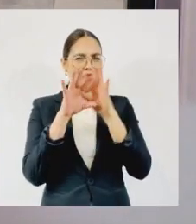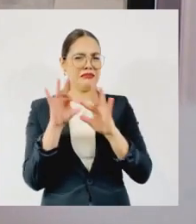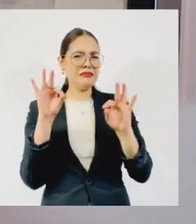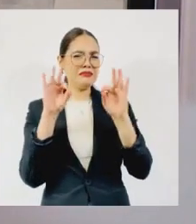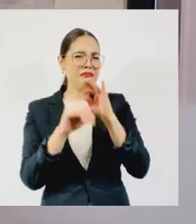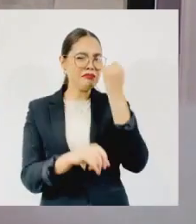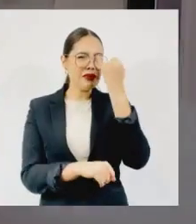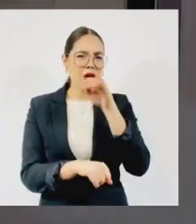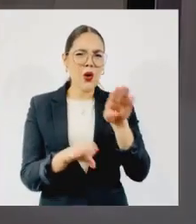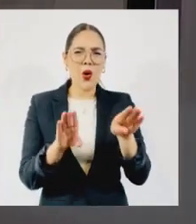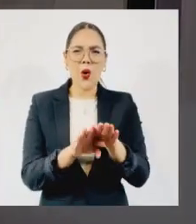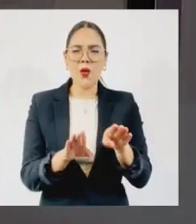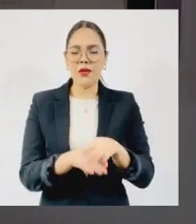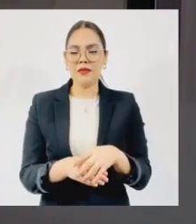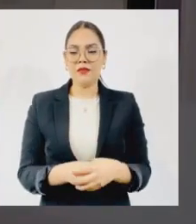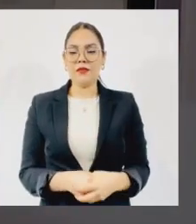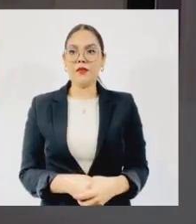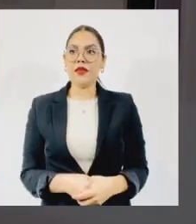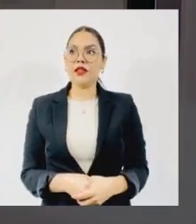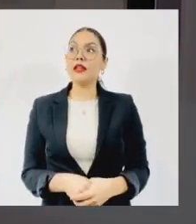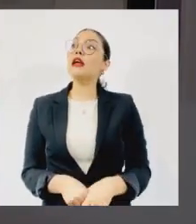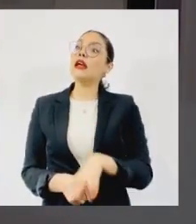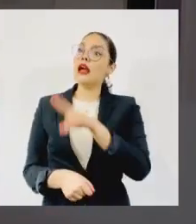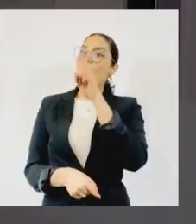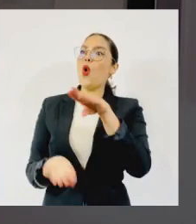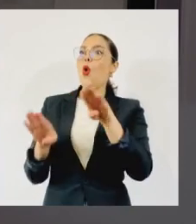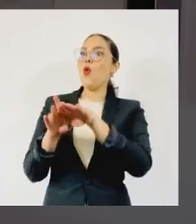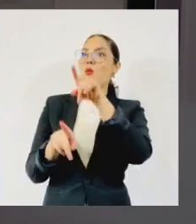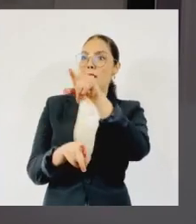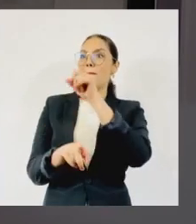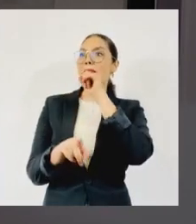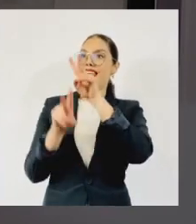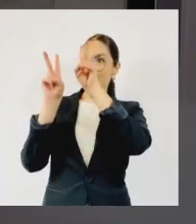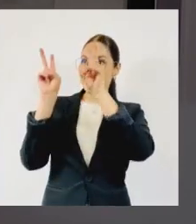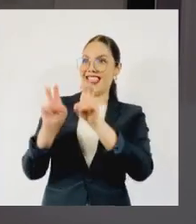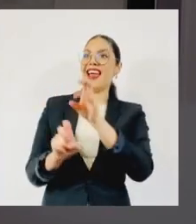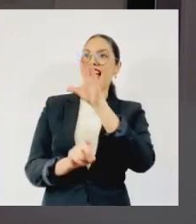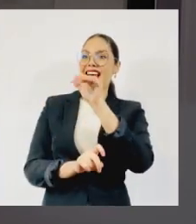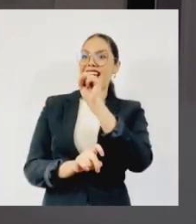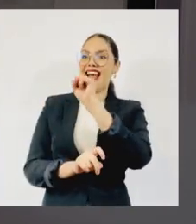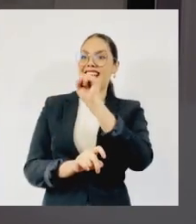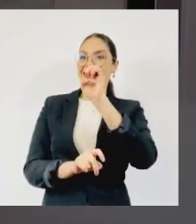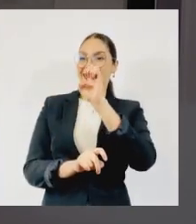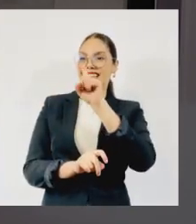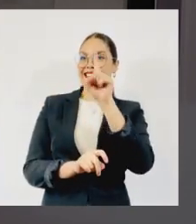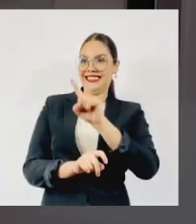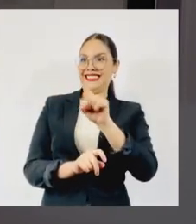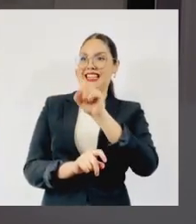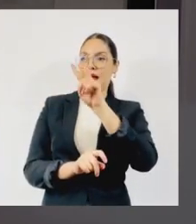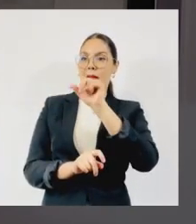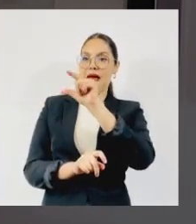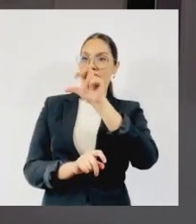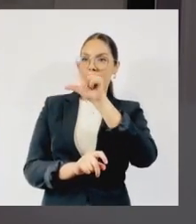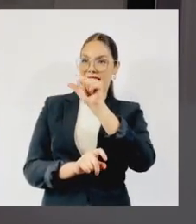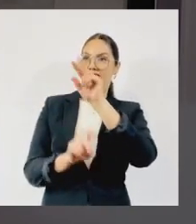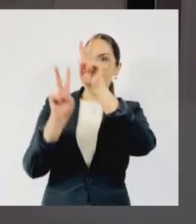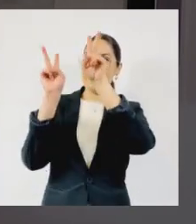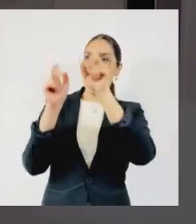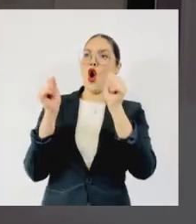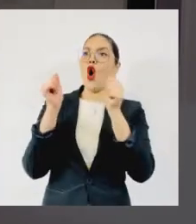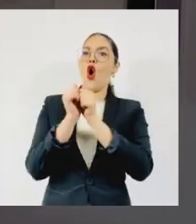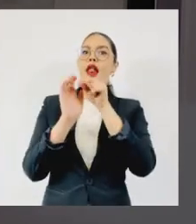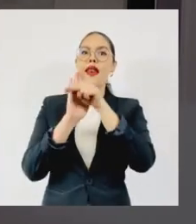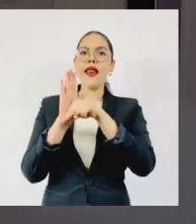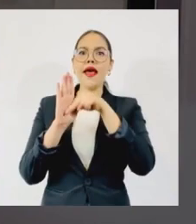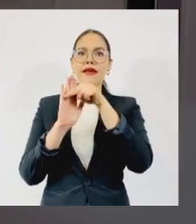tan bien. A propósito, ¿cómo fue colaborar con Netflix en el documental El caso Cassés Vallarta? ¿Consideras que